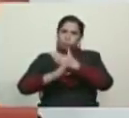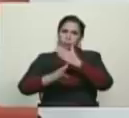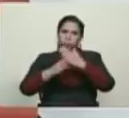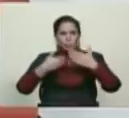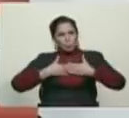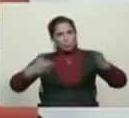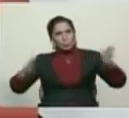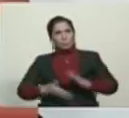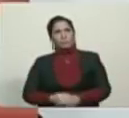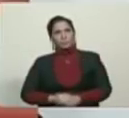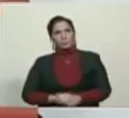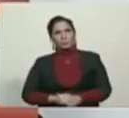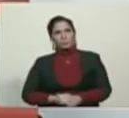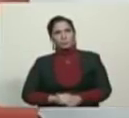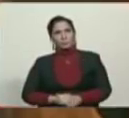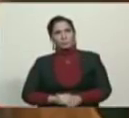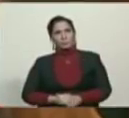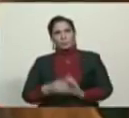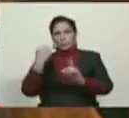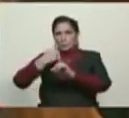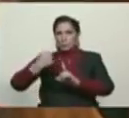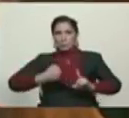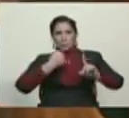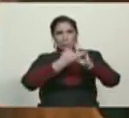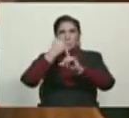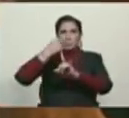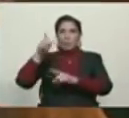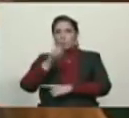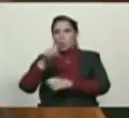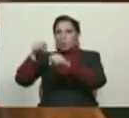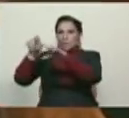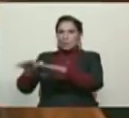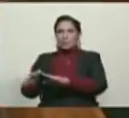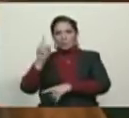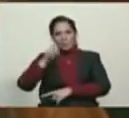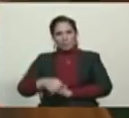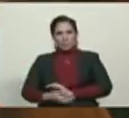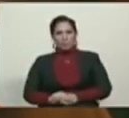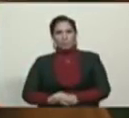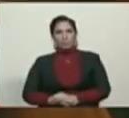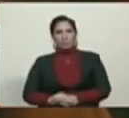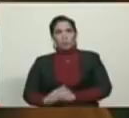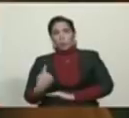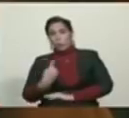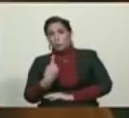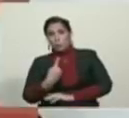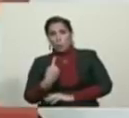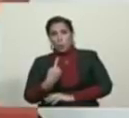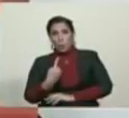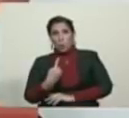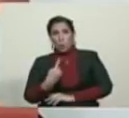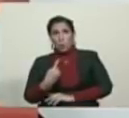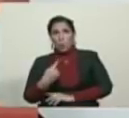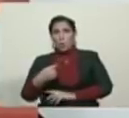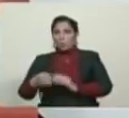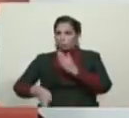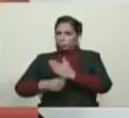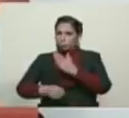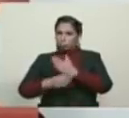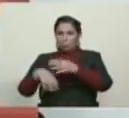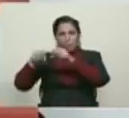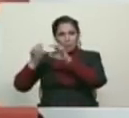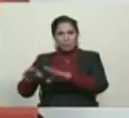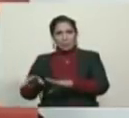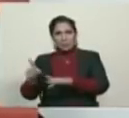Y no solo está dispuesto a seguir luchando, sino que está dispuesto a no rendirse. Y no solo está dispuesto a no rendirse y a seguir luchando, sino que está